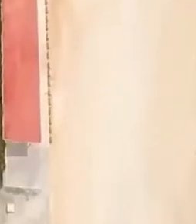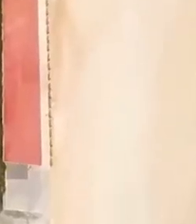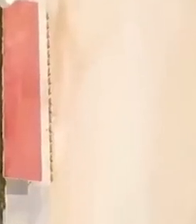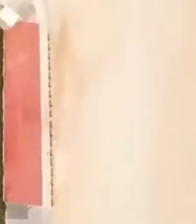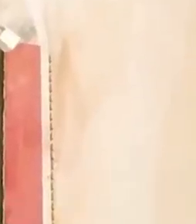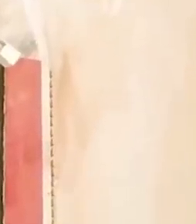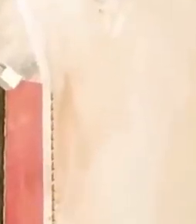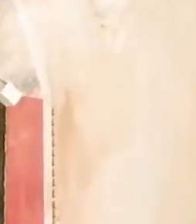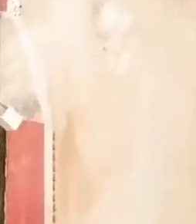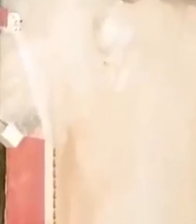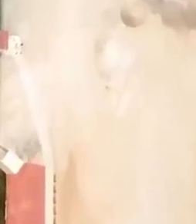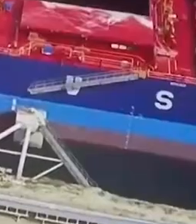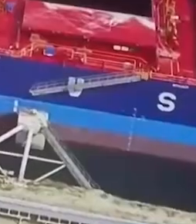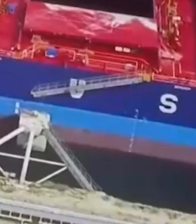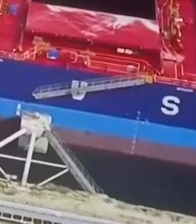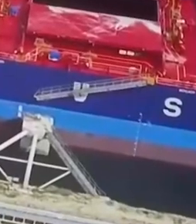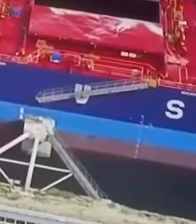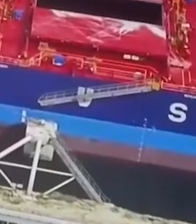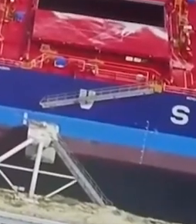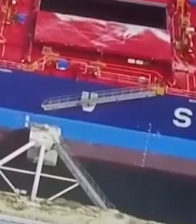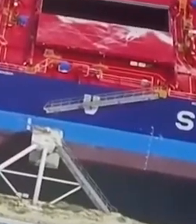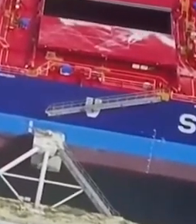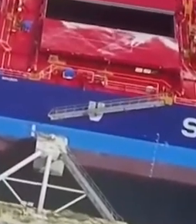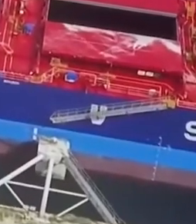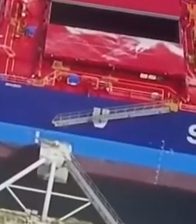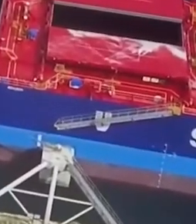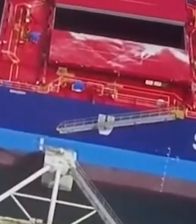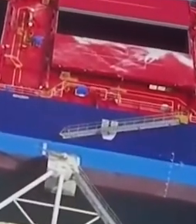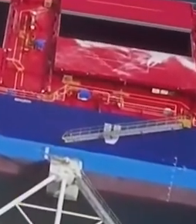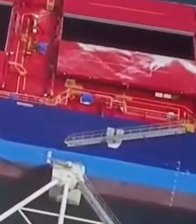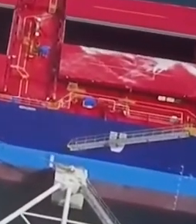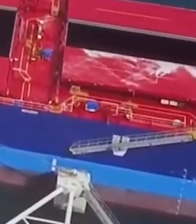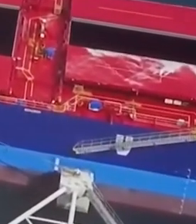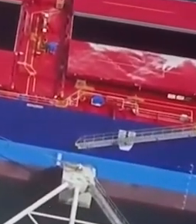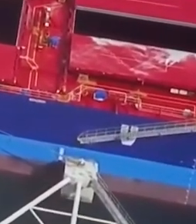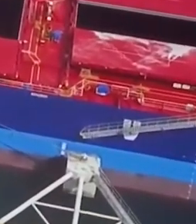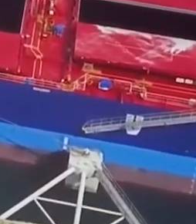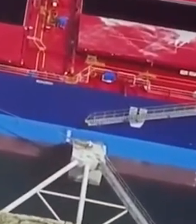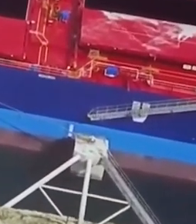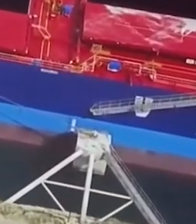Ah, mire, está el barco. Está el barco cargando